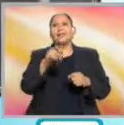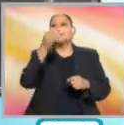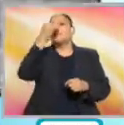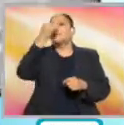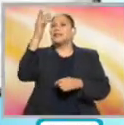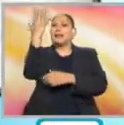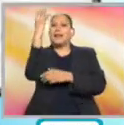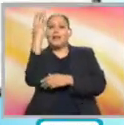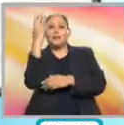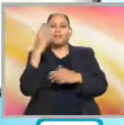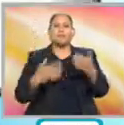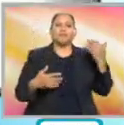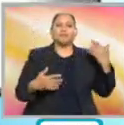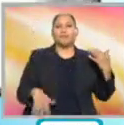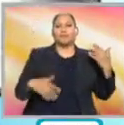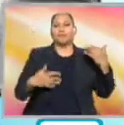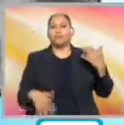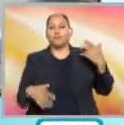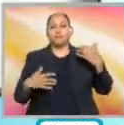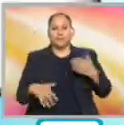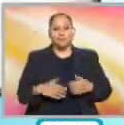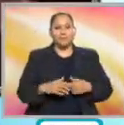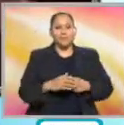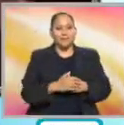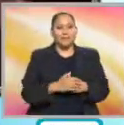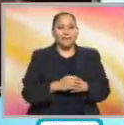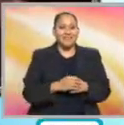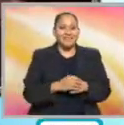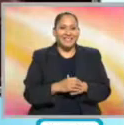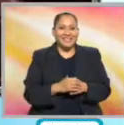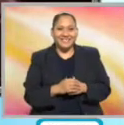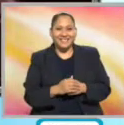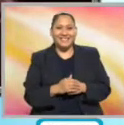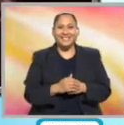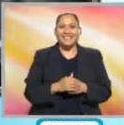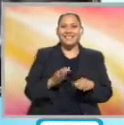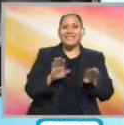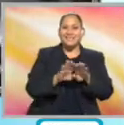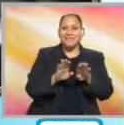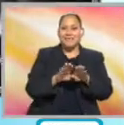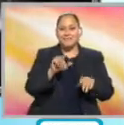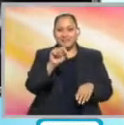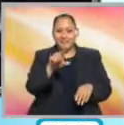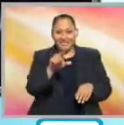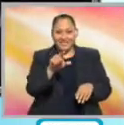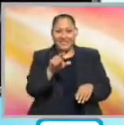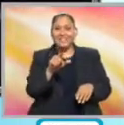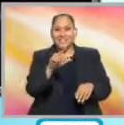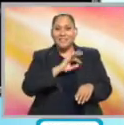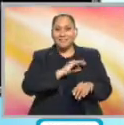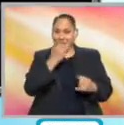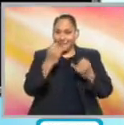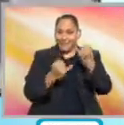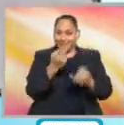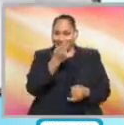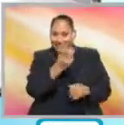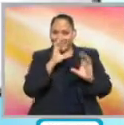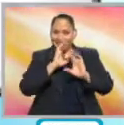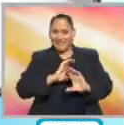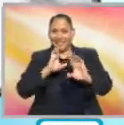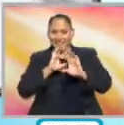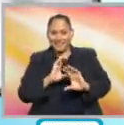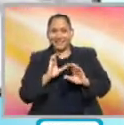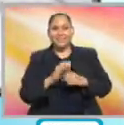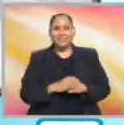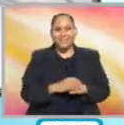el verde, ¿no? Más que te no digo se que lo prendan de tenemos, más y le que- meten la pata, o sea, nada más sin correr. Sí, y puedes jugar a Mátame esta, ¿no? Tu